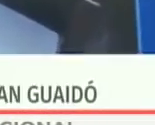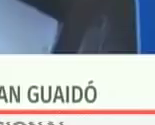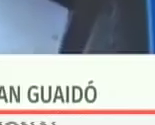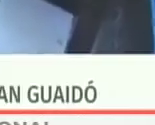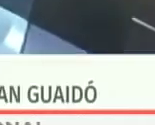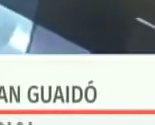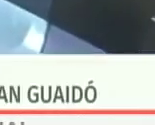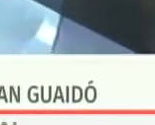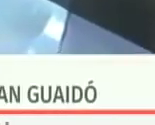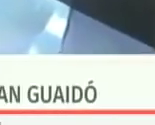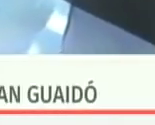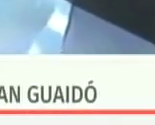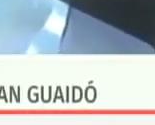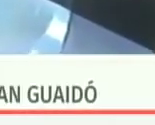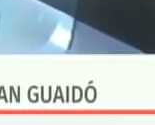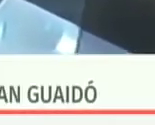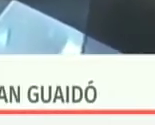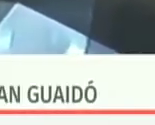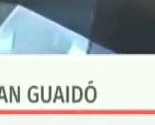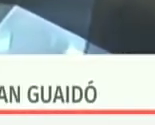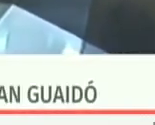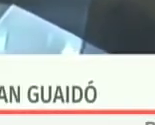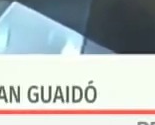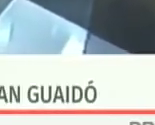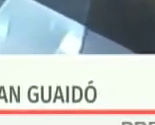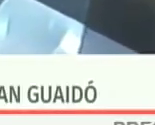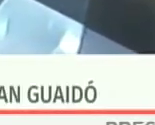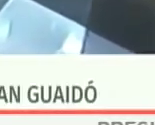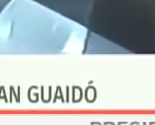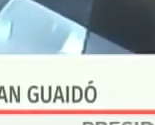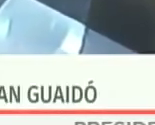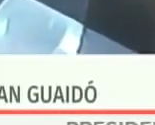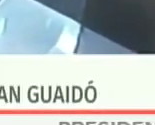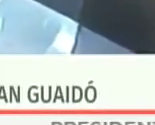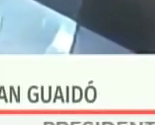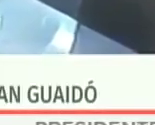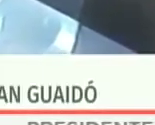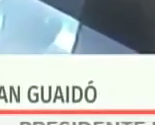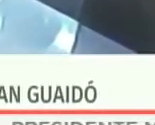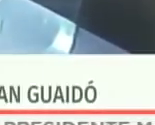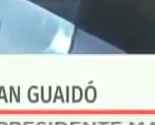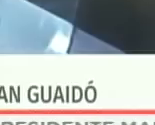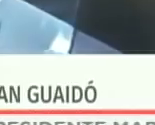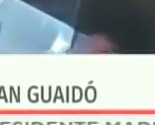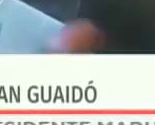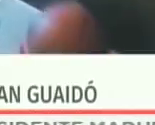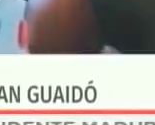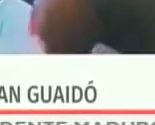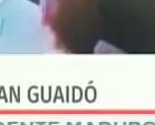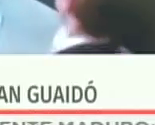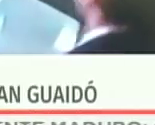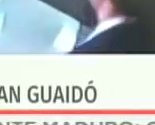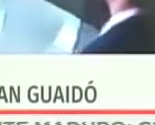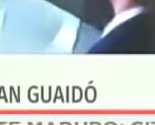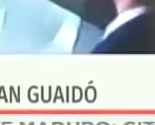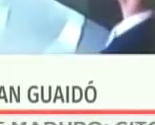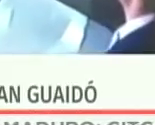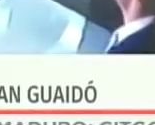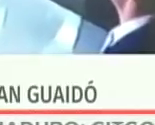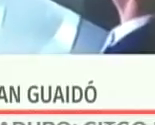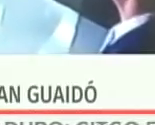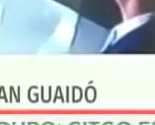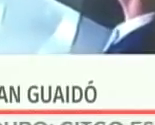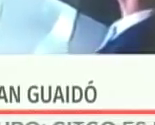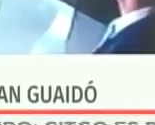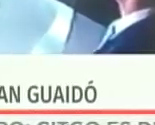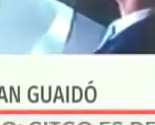las pruebas de cuán mentiroso, de cuán falaz y de cuán cobarde es usted, señor